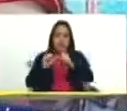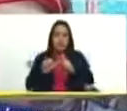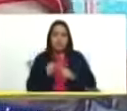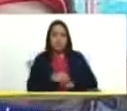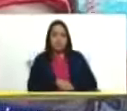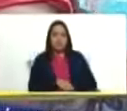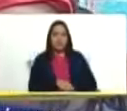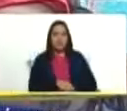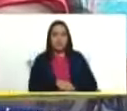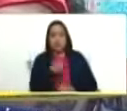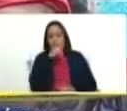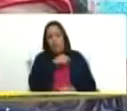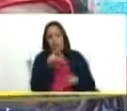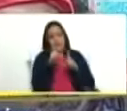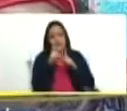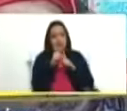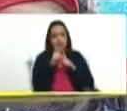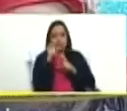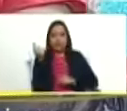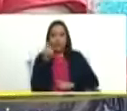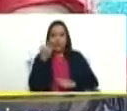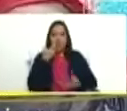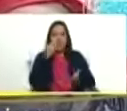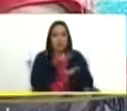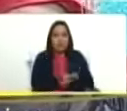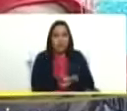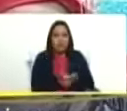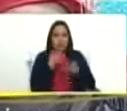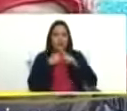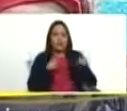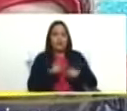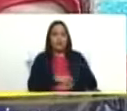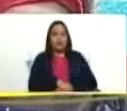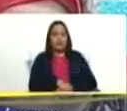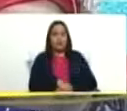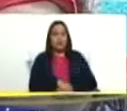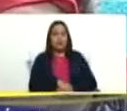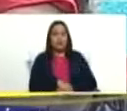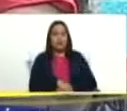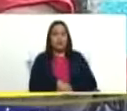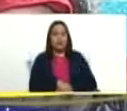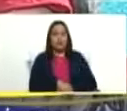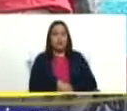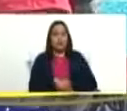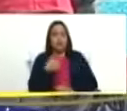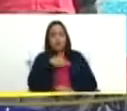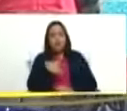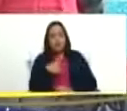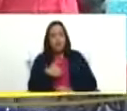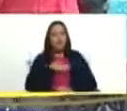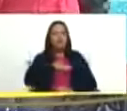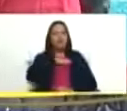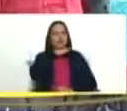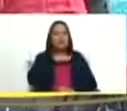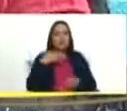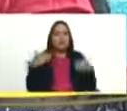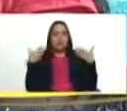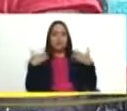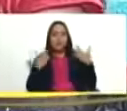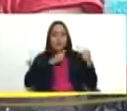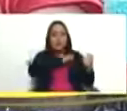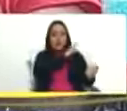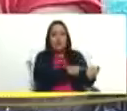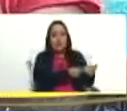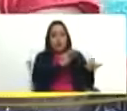No tenemos palabras de agradecimiento, pero sí estamos reivindicados de gozo y el fortalecimiento hacia nuestras